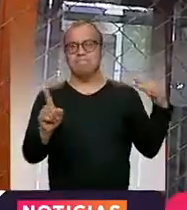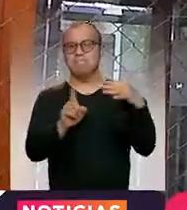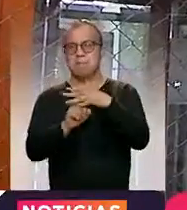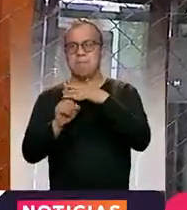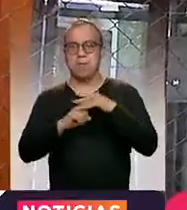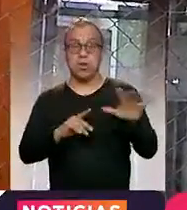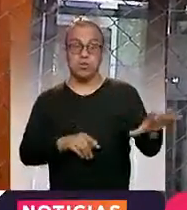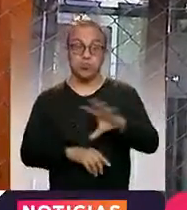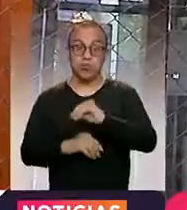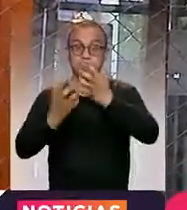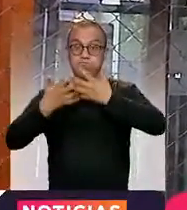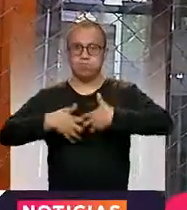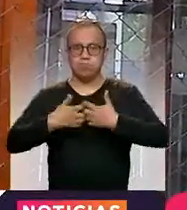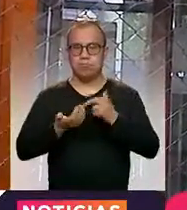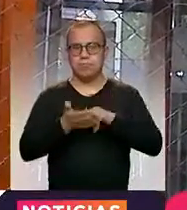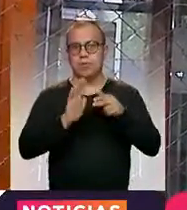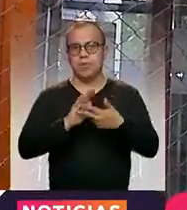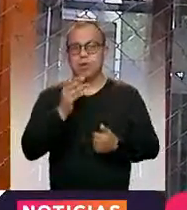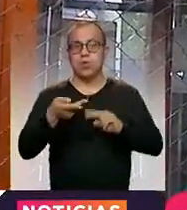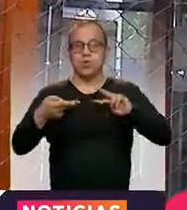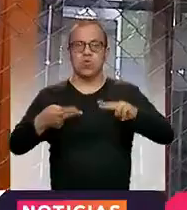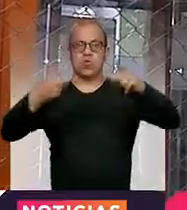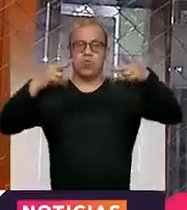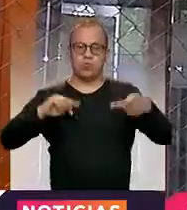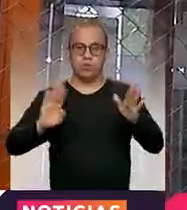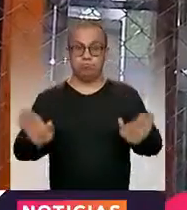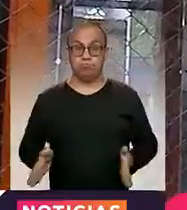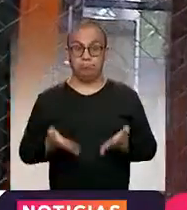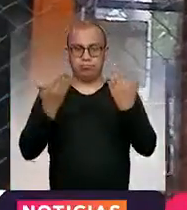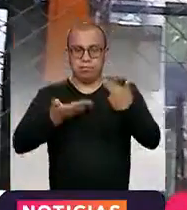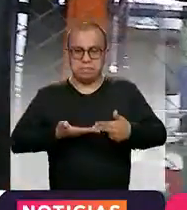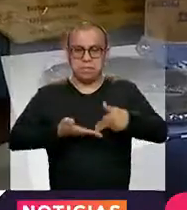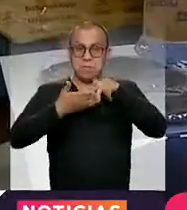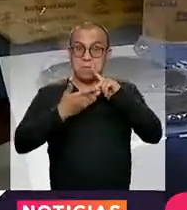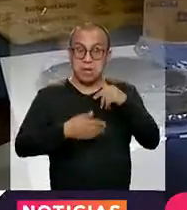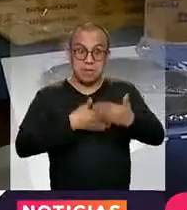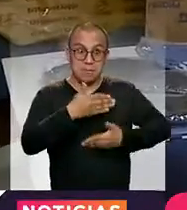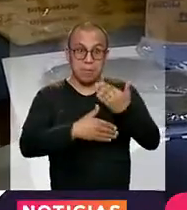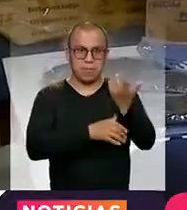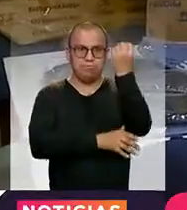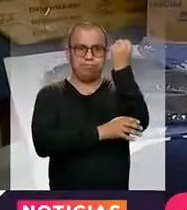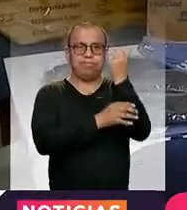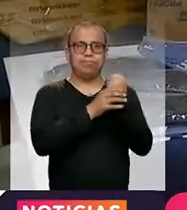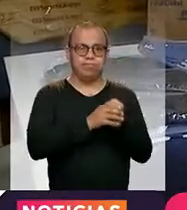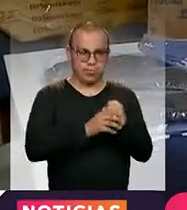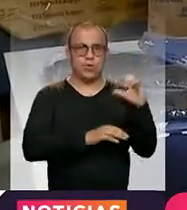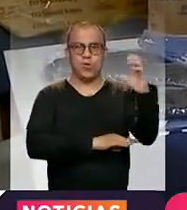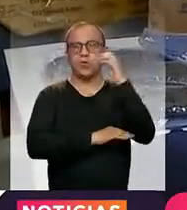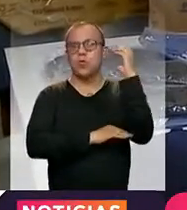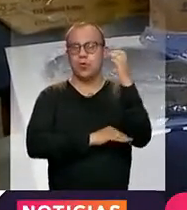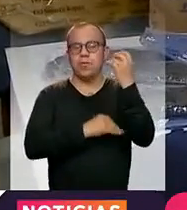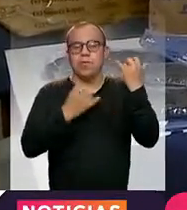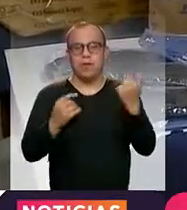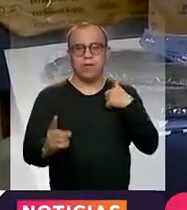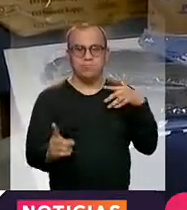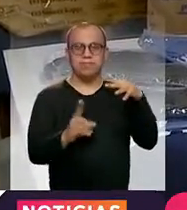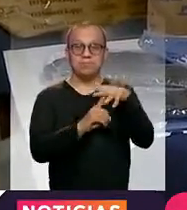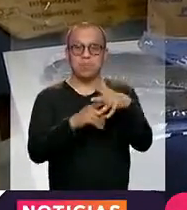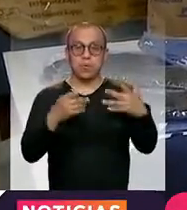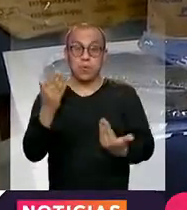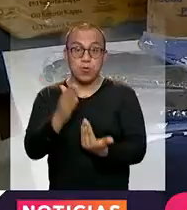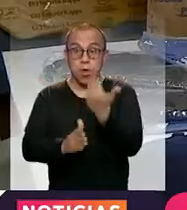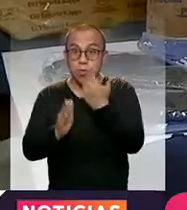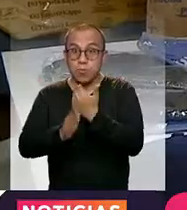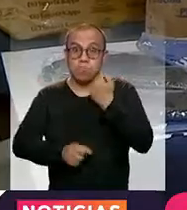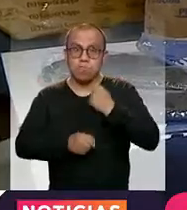todos los empresarios, toda vez que va en contra de la recuperación que se busca después de la recaída que ha tenido todo el país. Afecta la generación de empleo